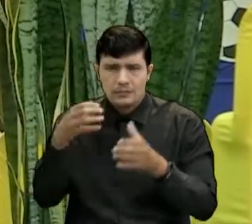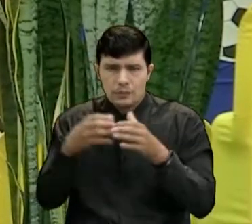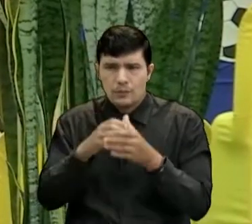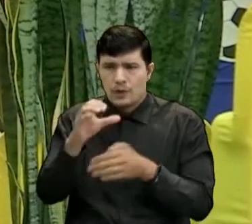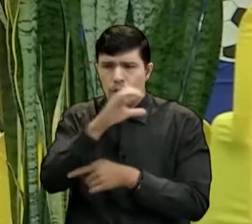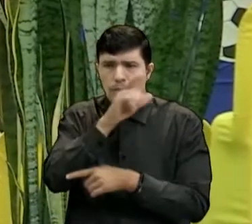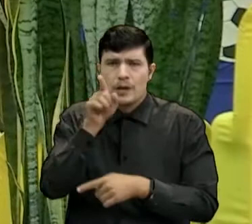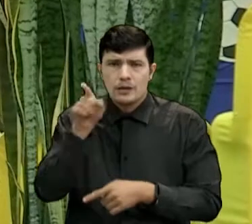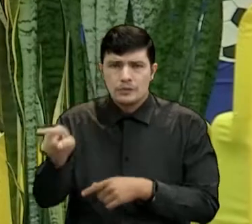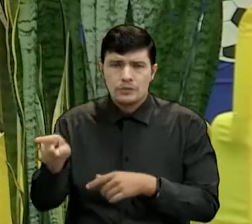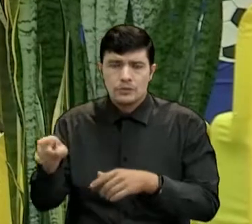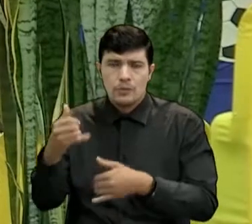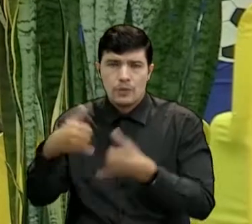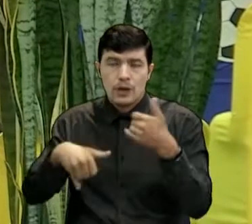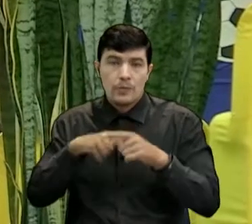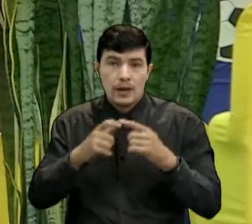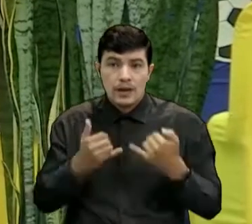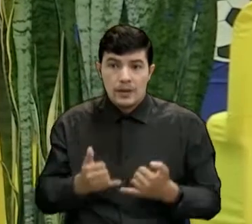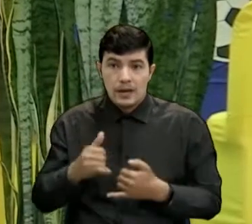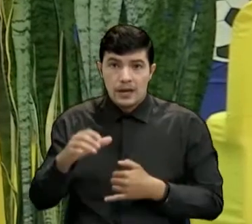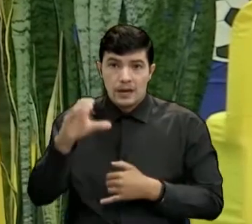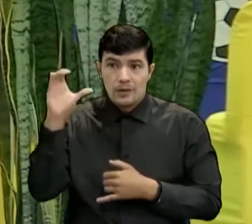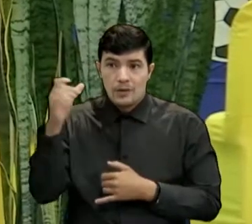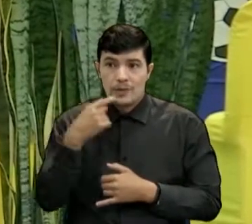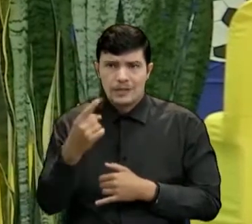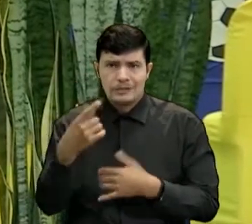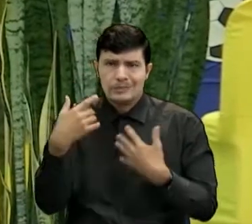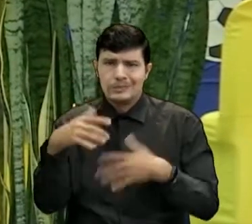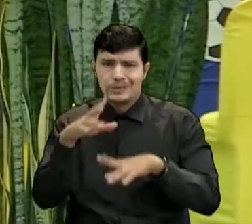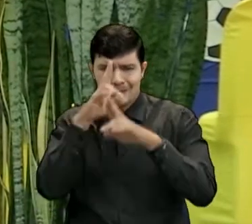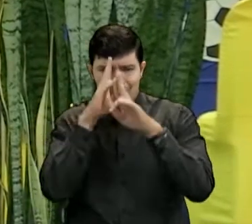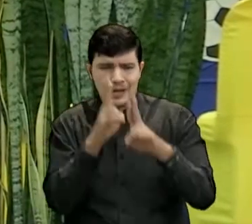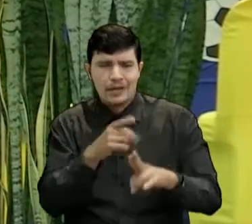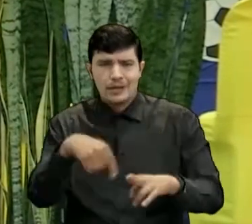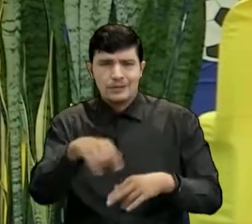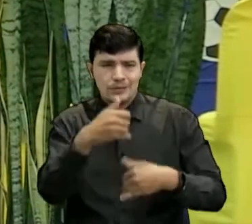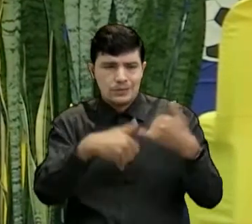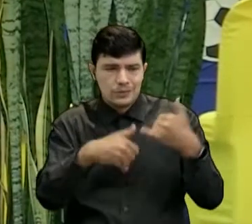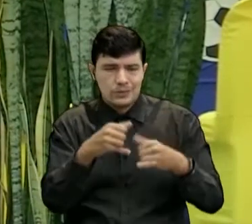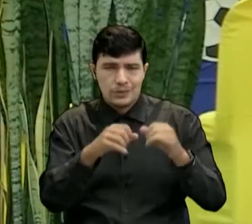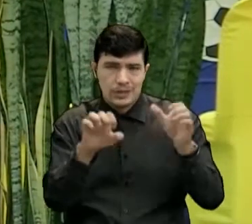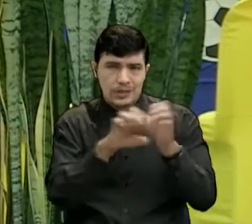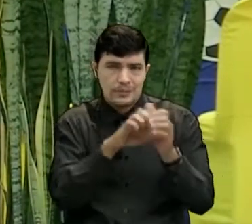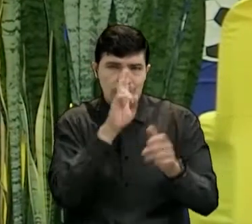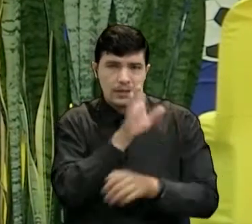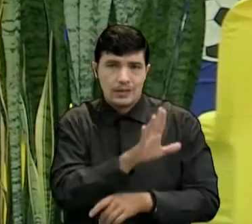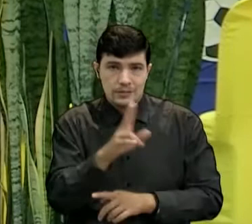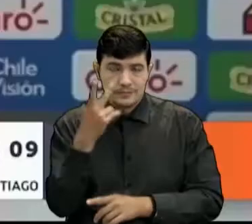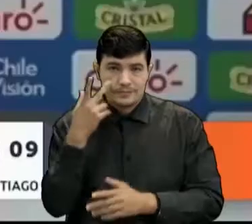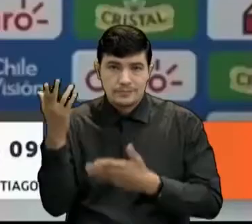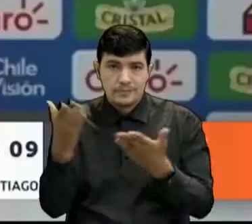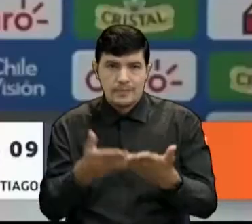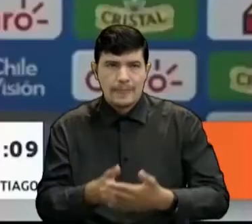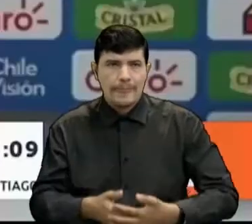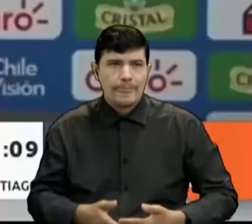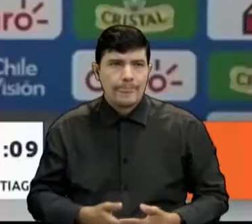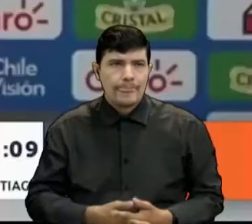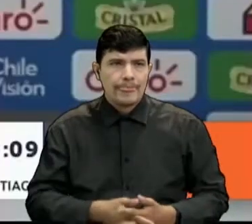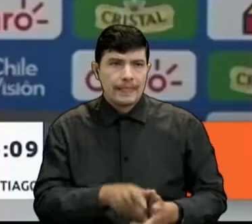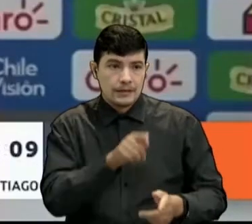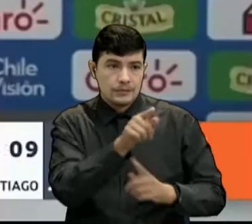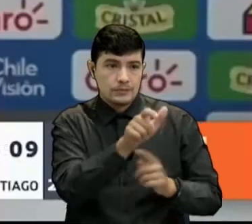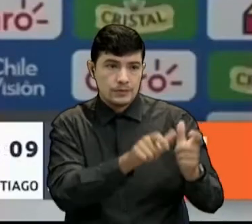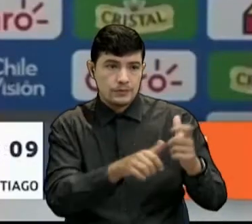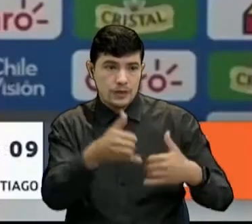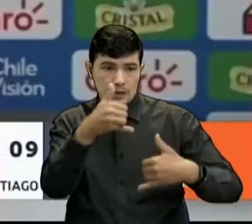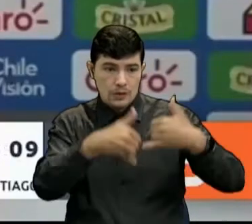colombiana. Precisamente habló de Colombia, se fue de elogios a los jugadores y al cuerpo técnico del equipo nacional. Llegado unos jugadores